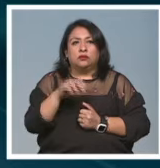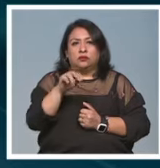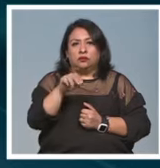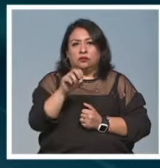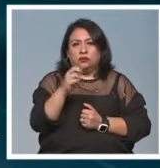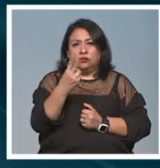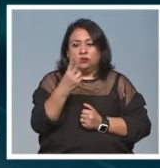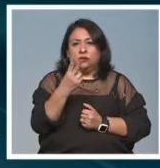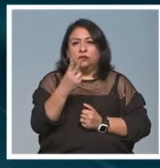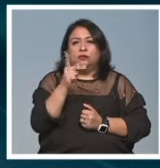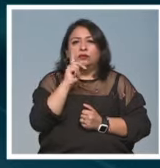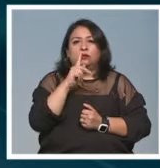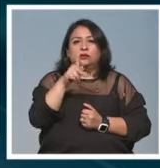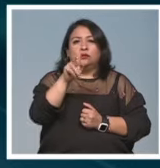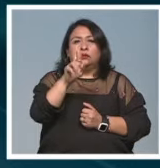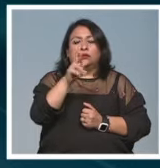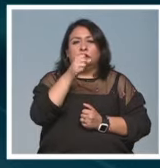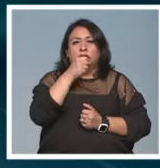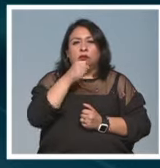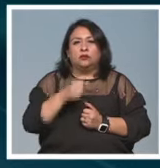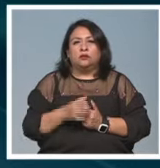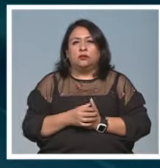Noticias 22, Karen Rivera.